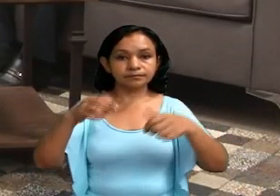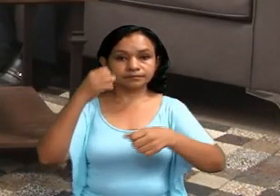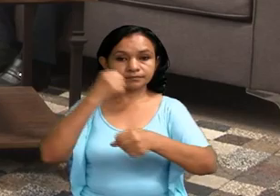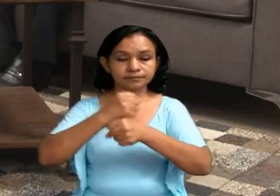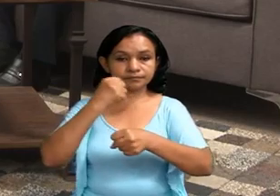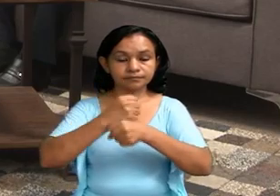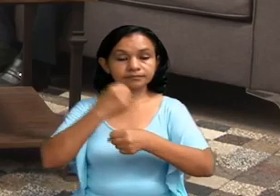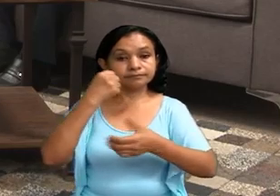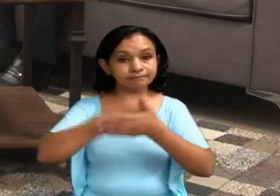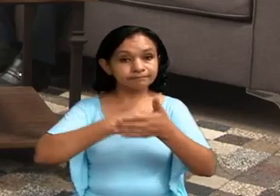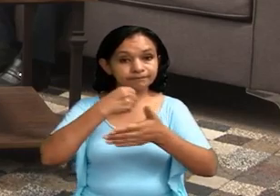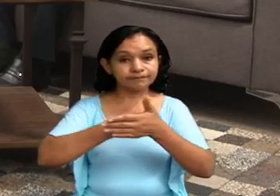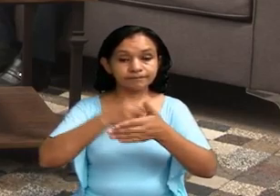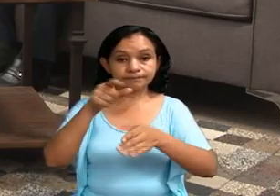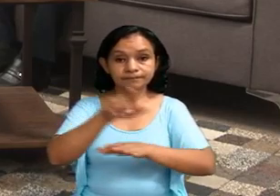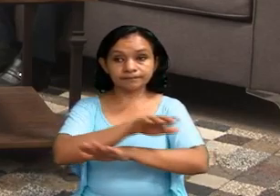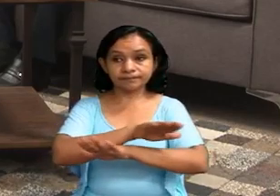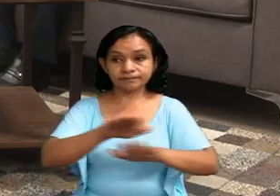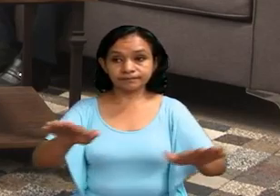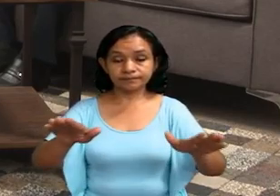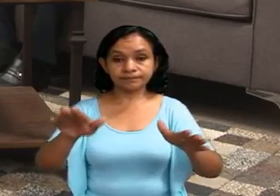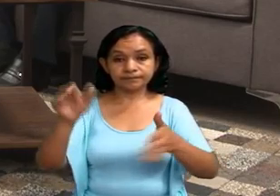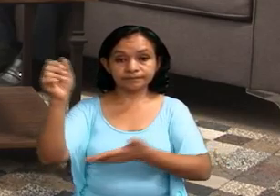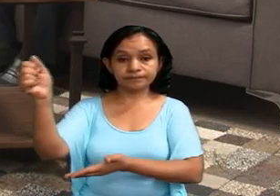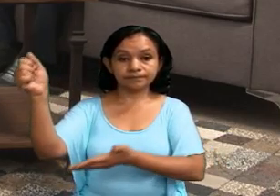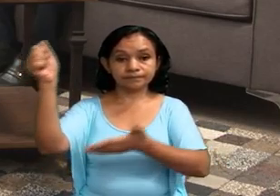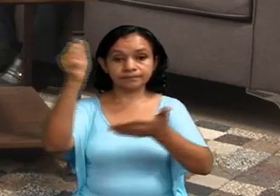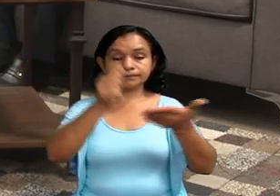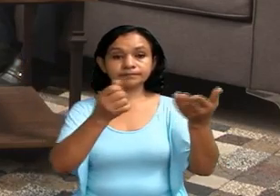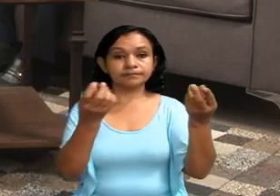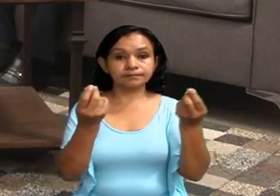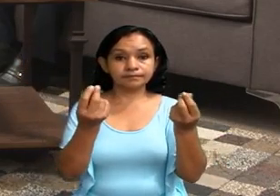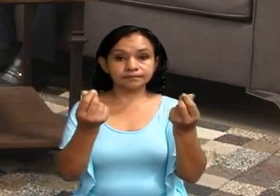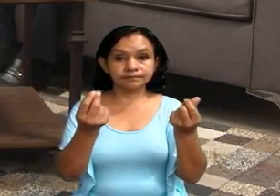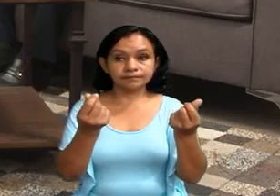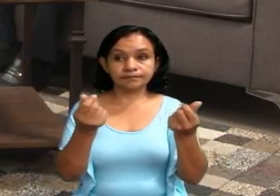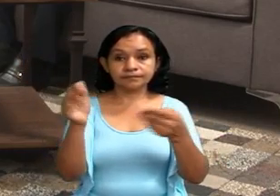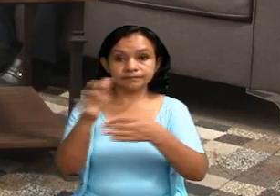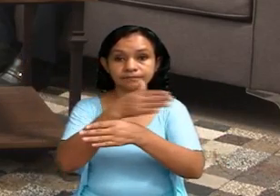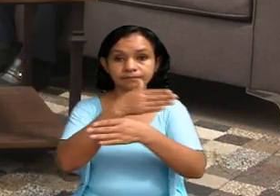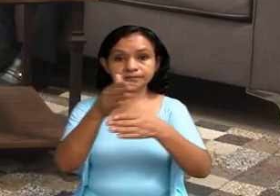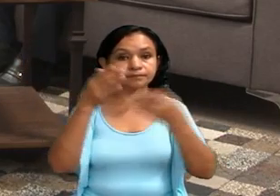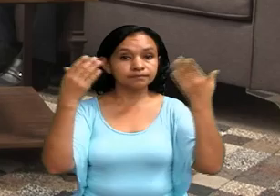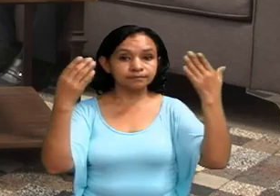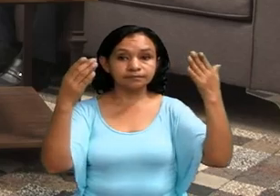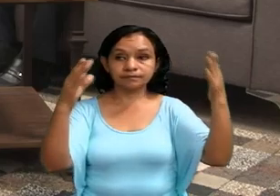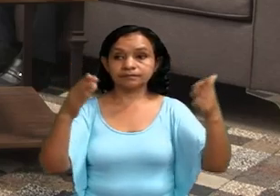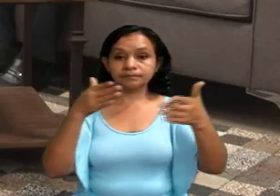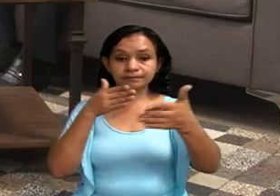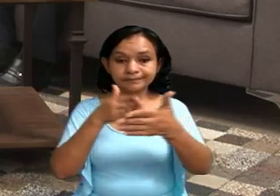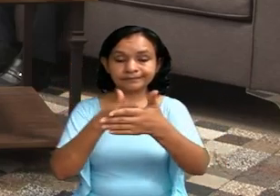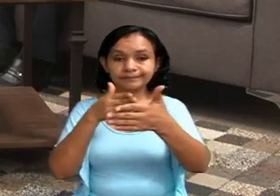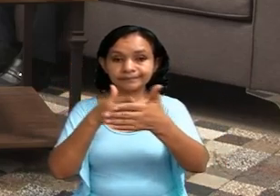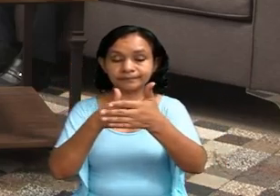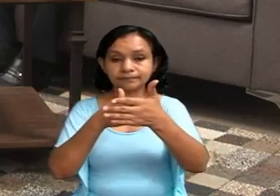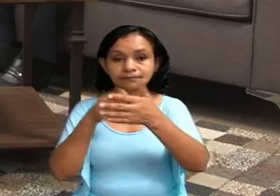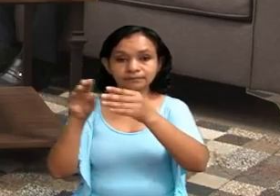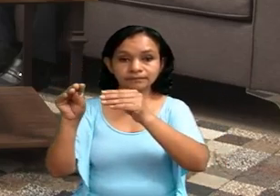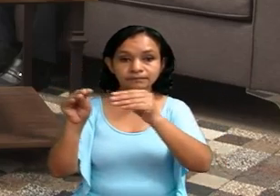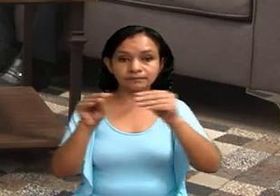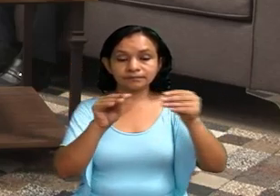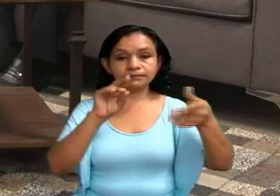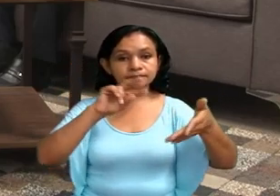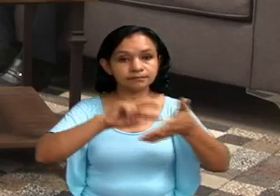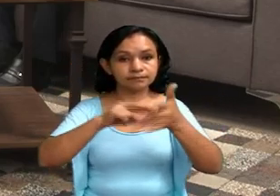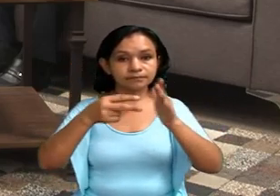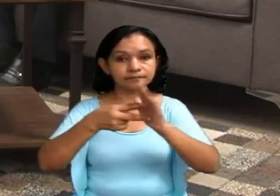muy fuerte en culminar el proceso de inversión, que por diversos motivos pues ha tenido algunos atrasos, que